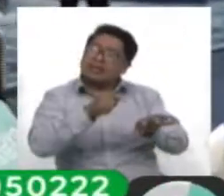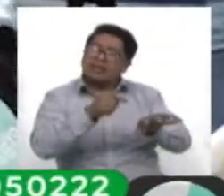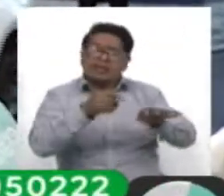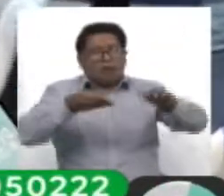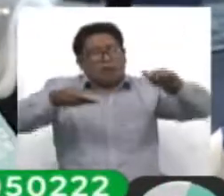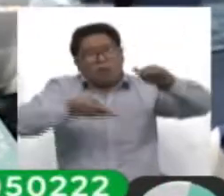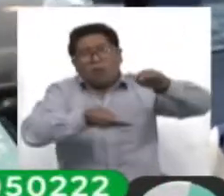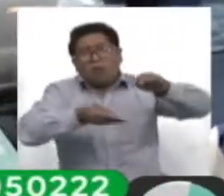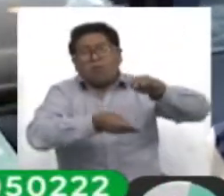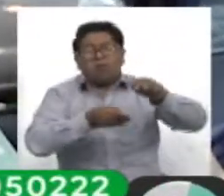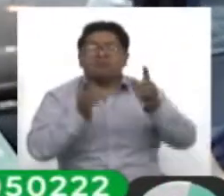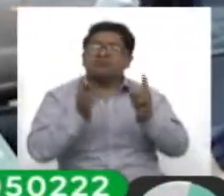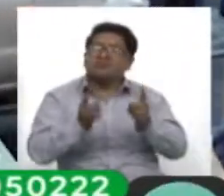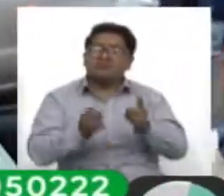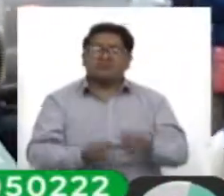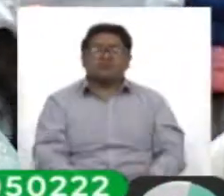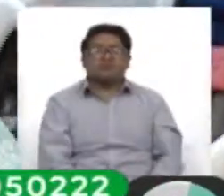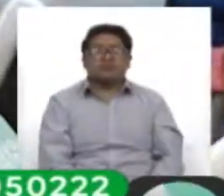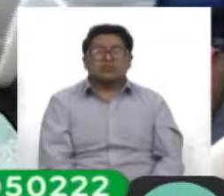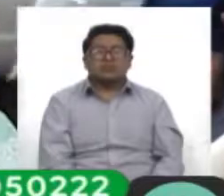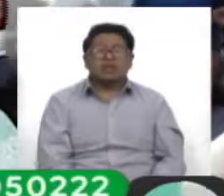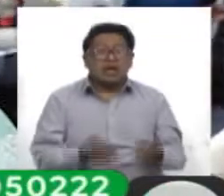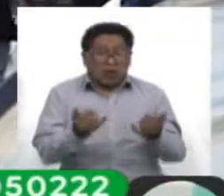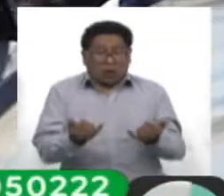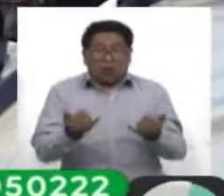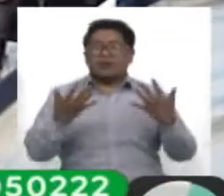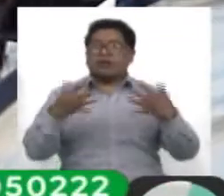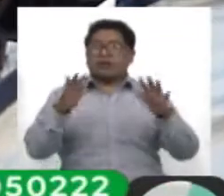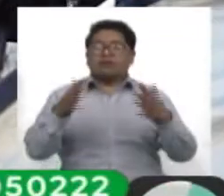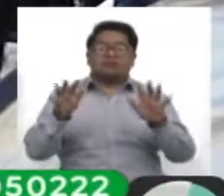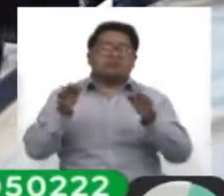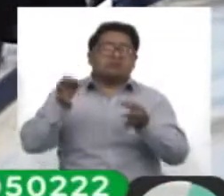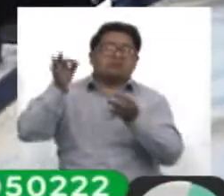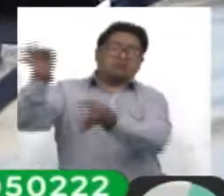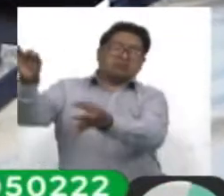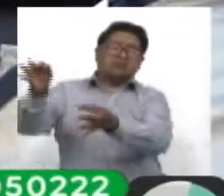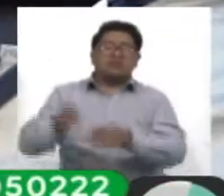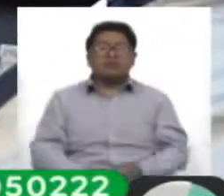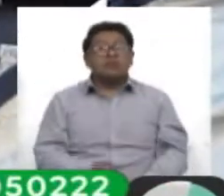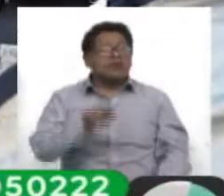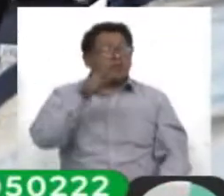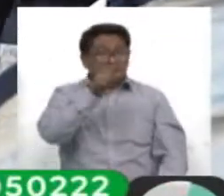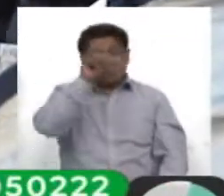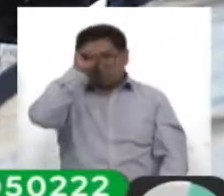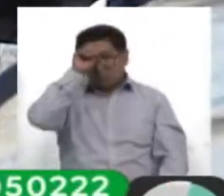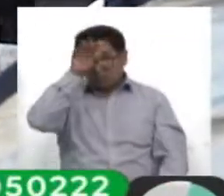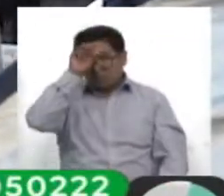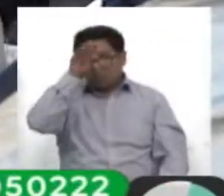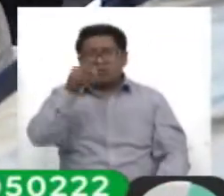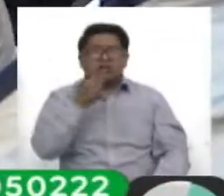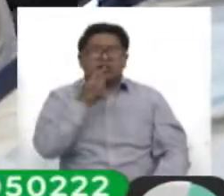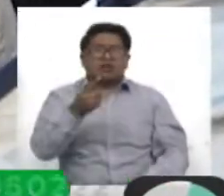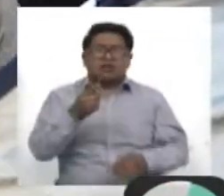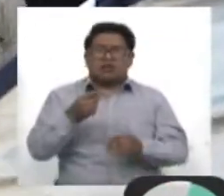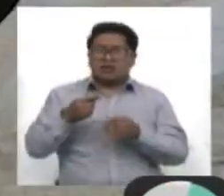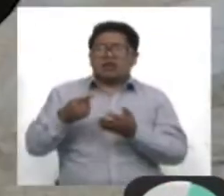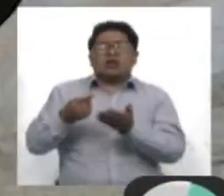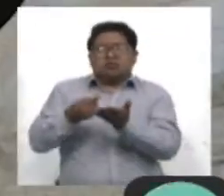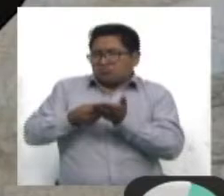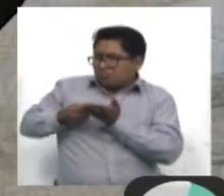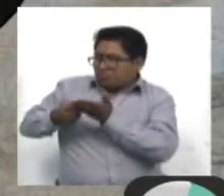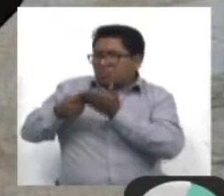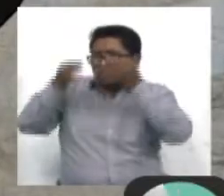relleno sanitario de Alpacoma. Es lo que hemos presentado hoy. Los mineros de La Chojla aseguran que fue una decisión patriótica